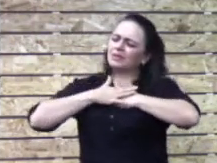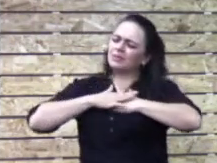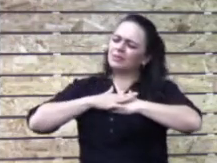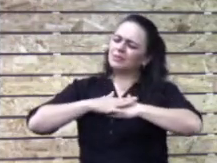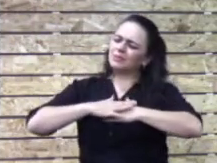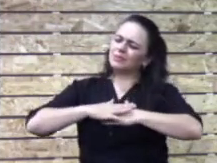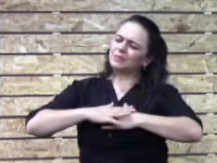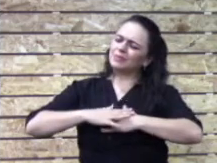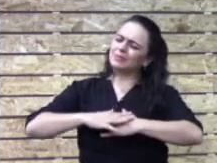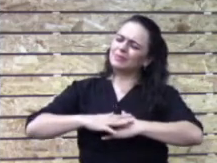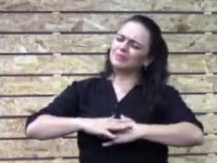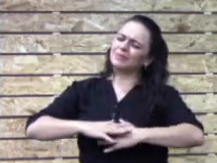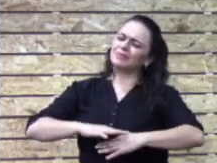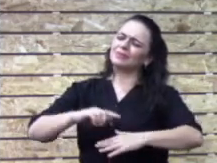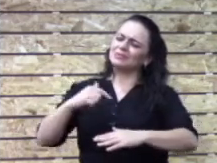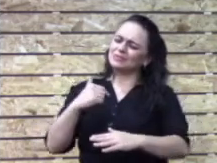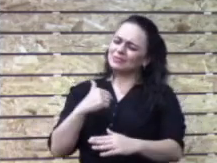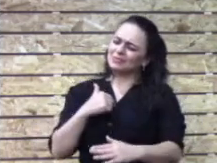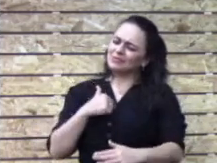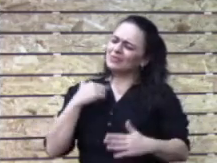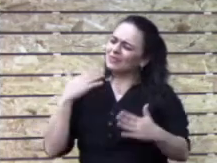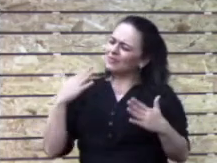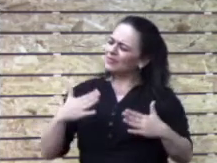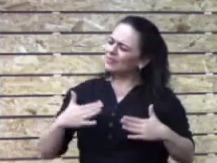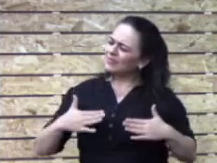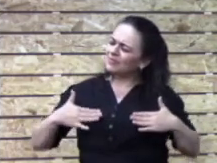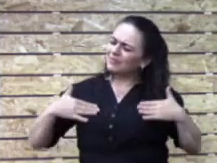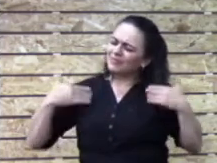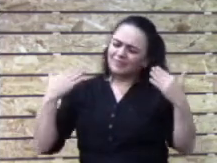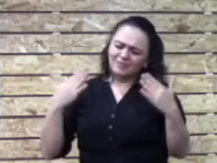Puedo ser feliz